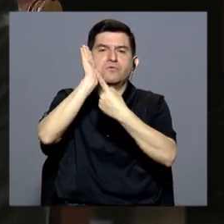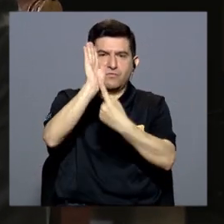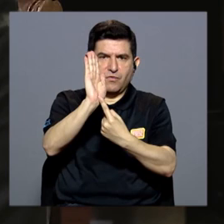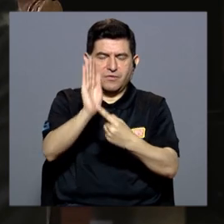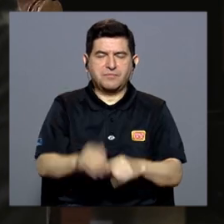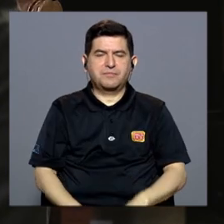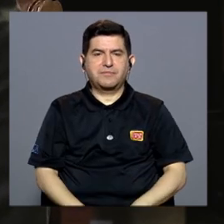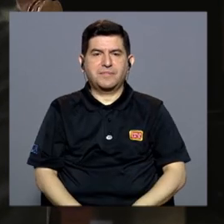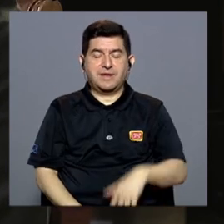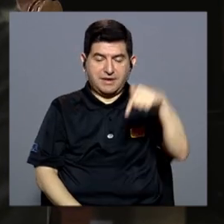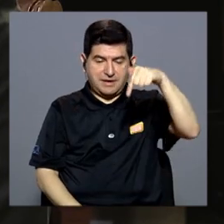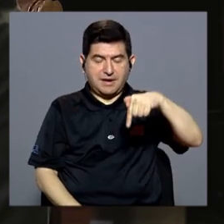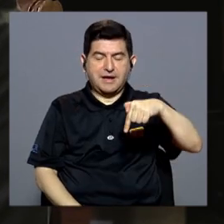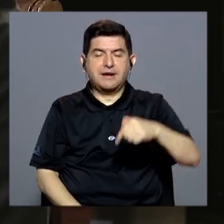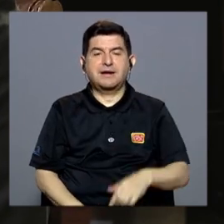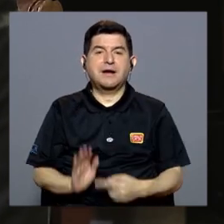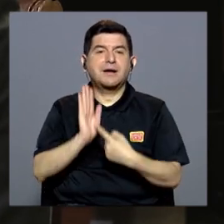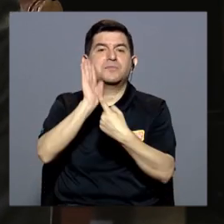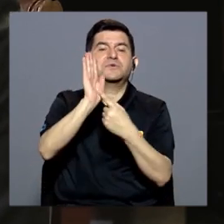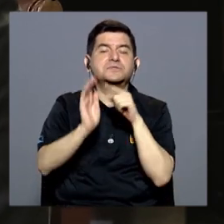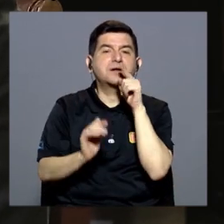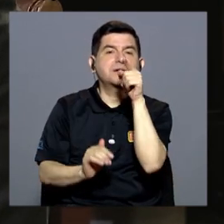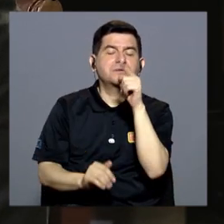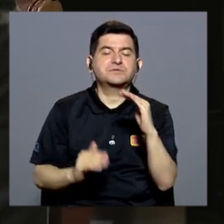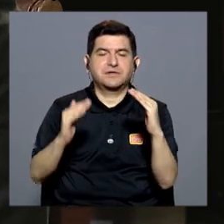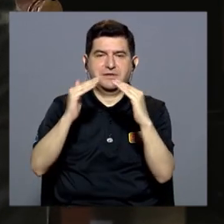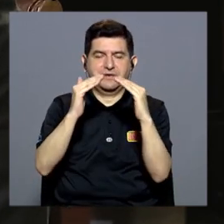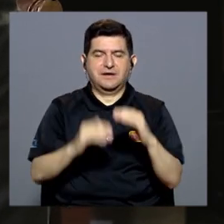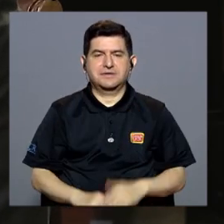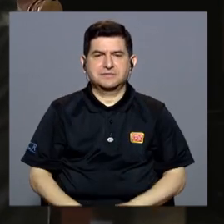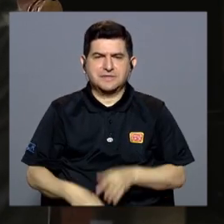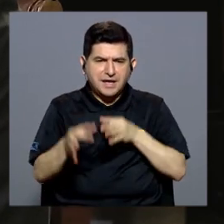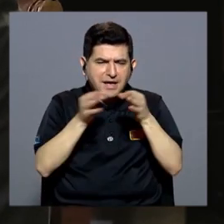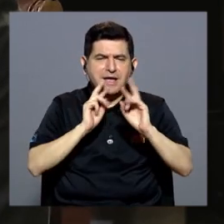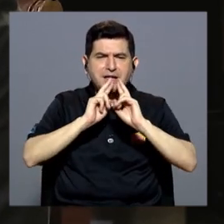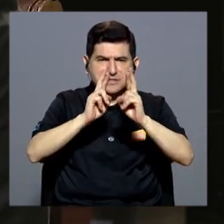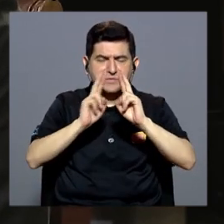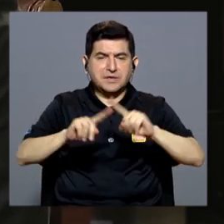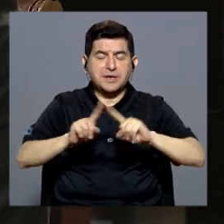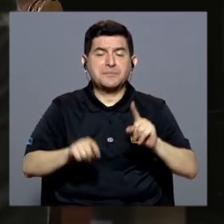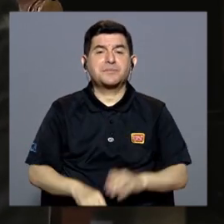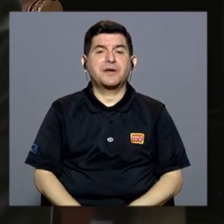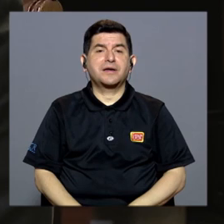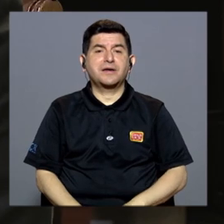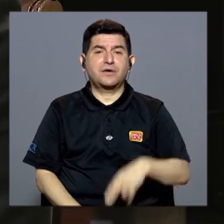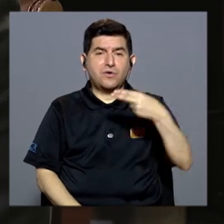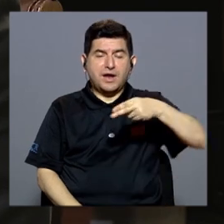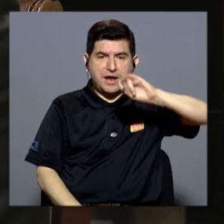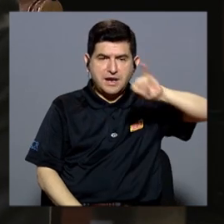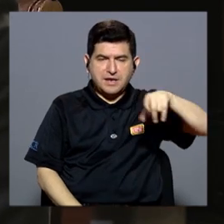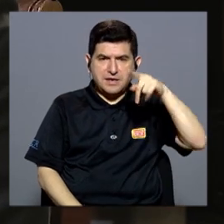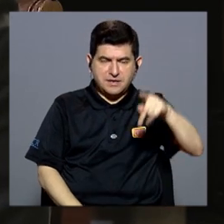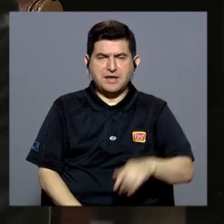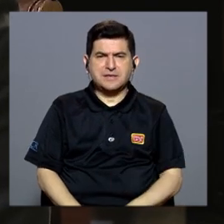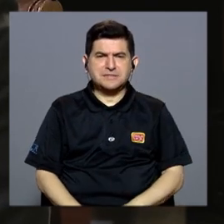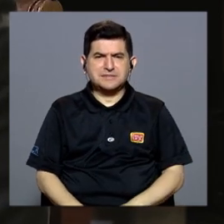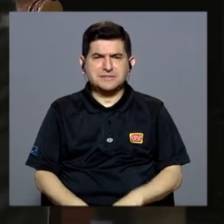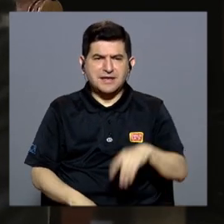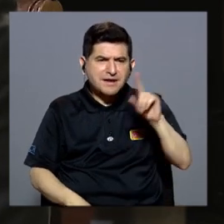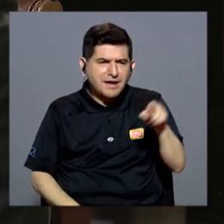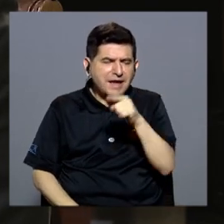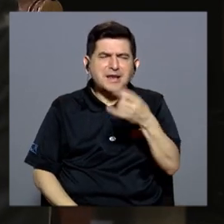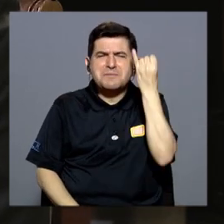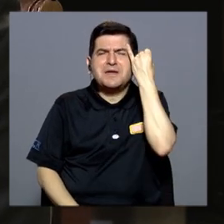en su casa que hace el rendimiento de cuentas, pero sobre todo, don Henning acaba de haber dicho algo que desmitifica algo que sistemáticamente se